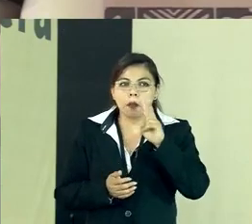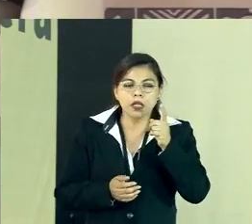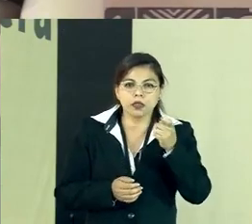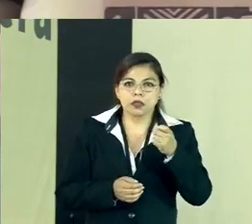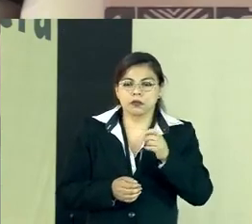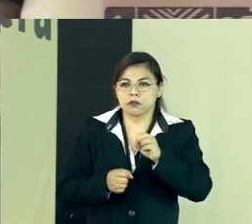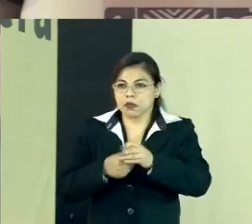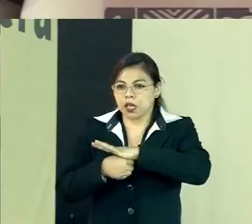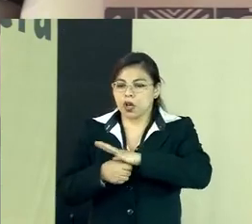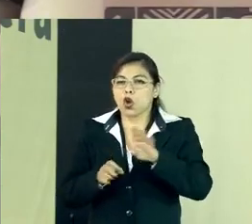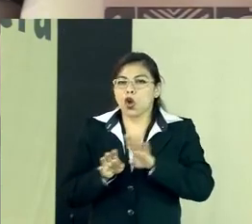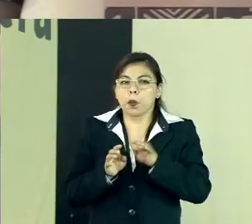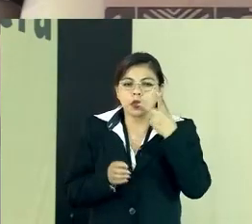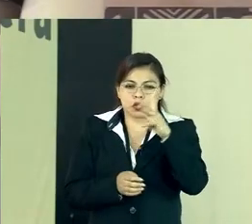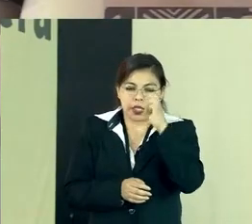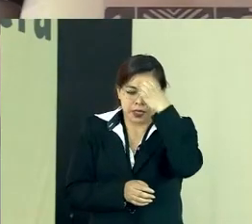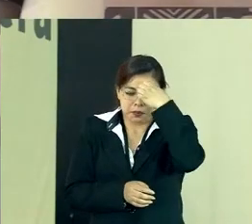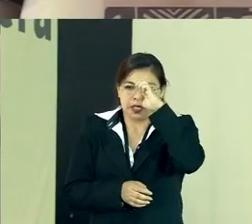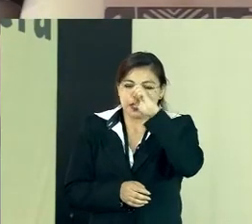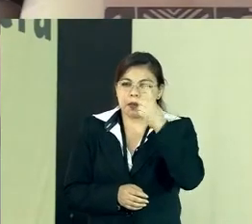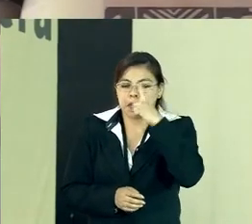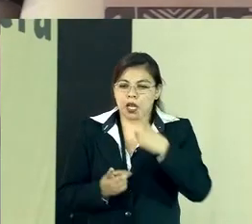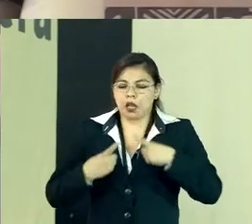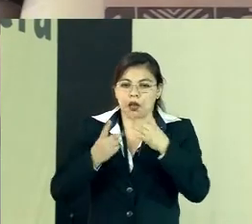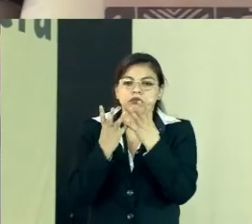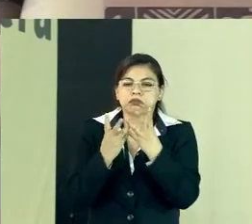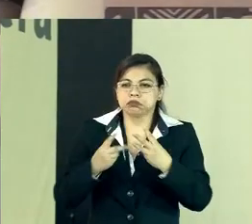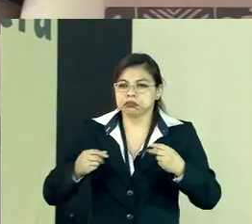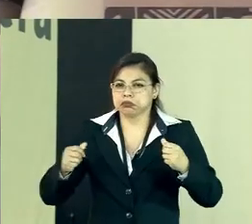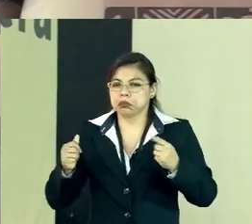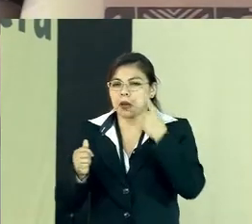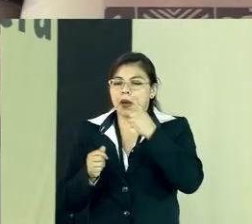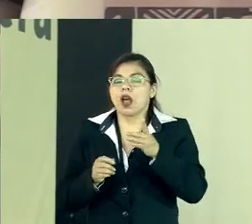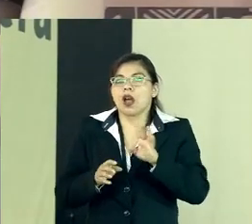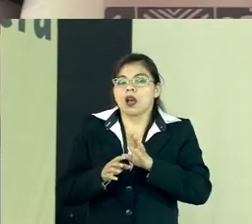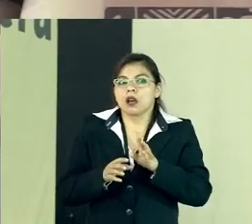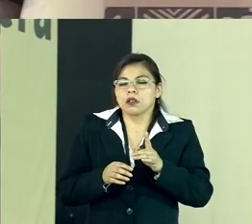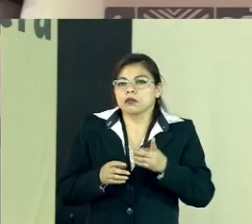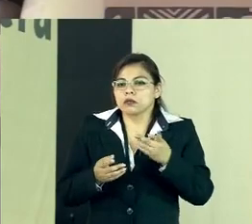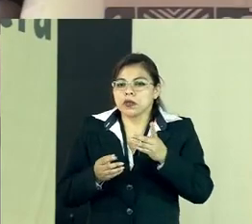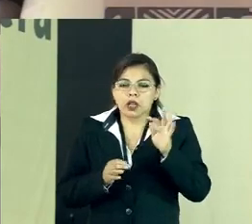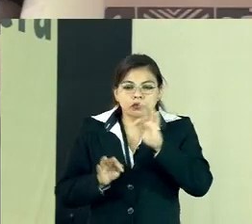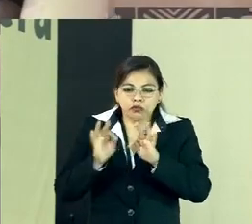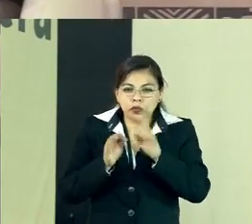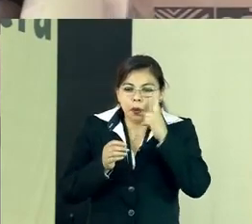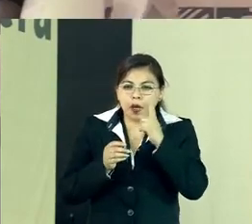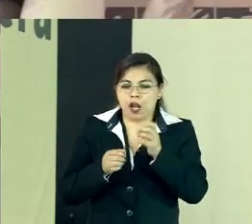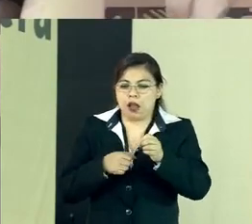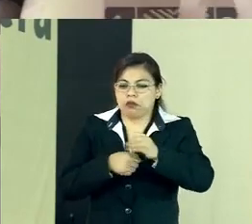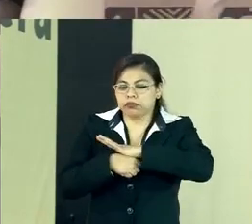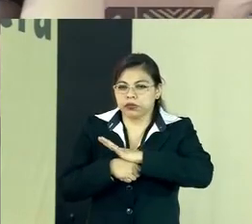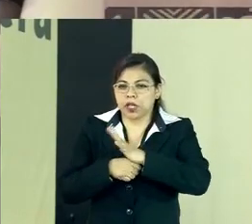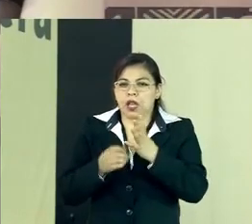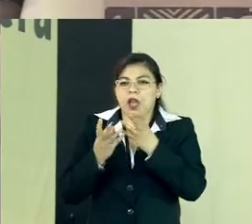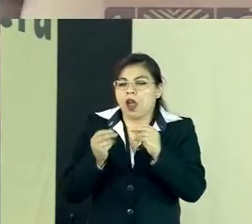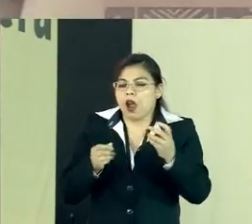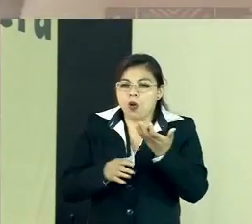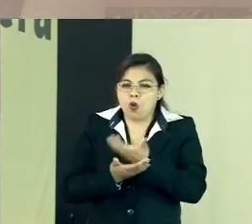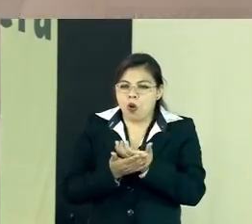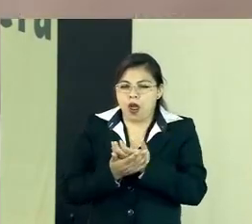expertas y expertos a dar soluciones y a dar fórmulas para resolver la epidemia en ocho semanas